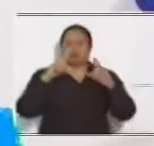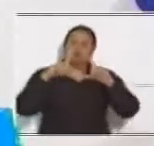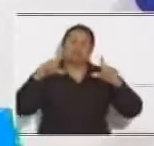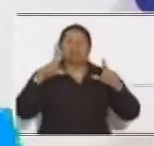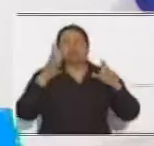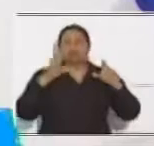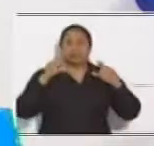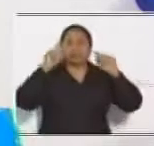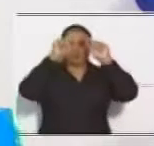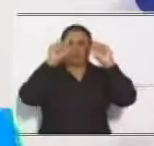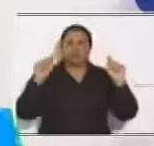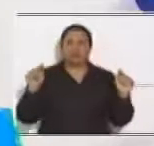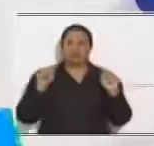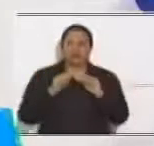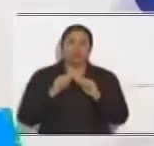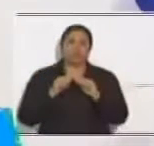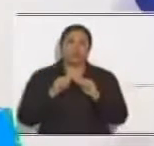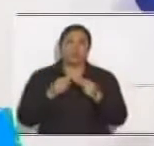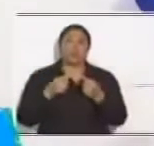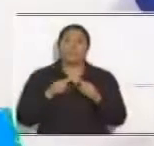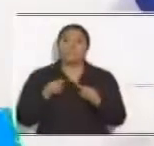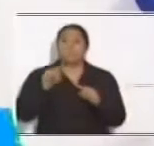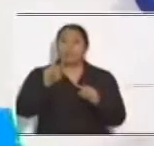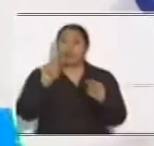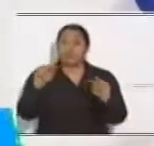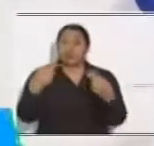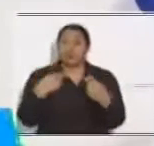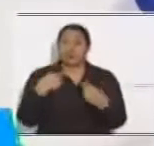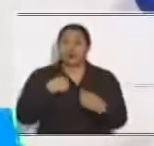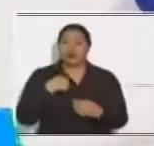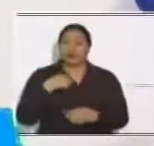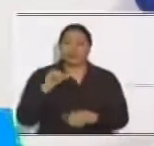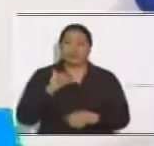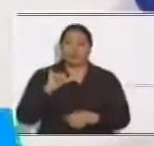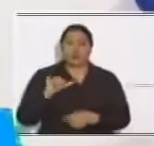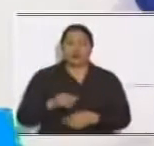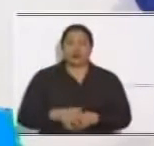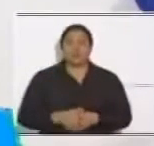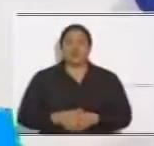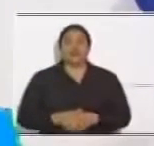¿Sí? Pero miren cómo lo voy a hacer yo, pues.